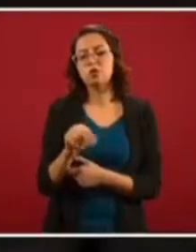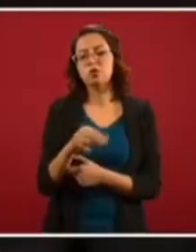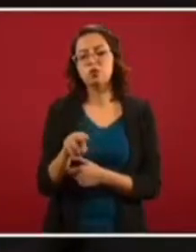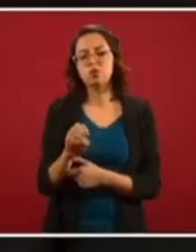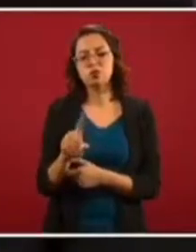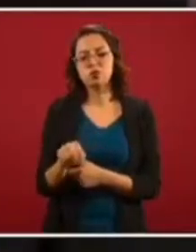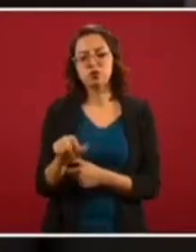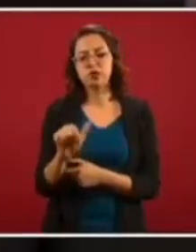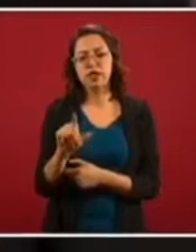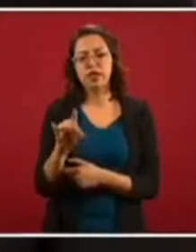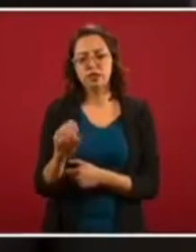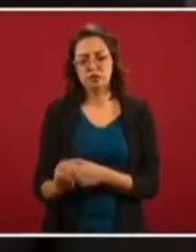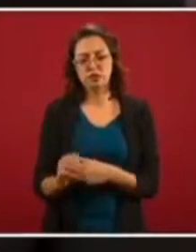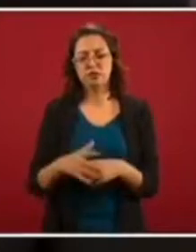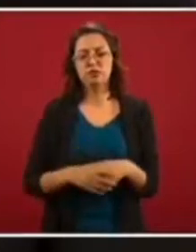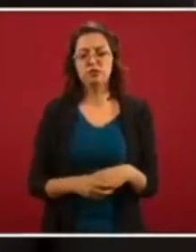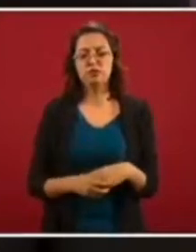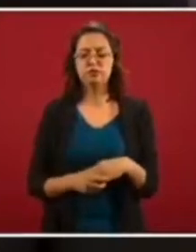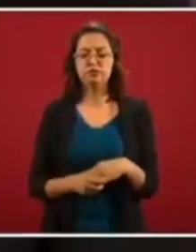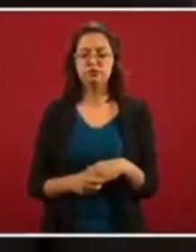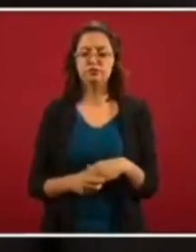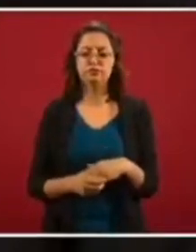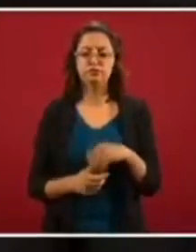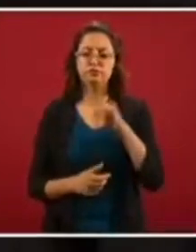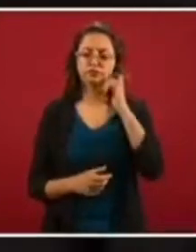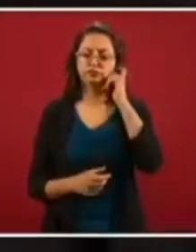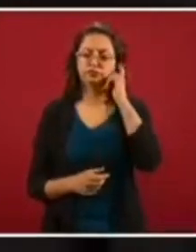sobre todo en lo que tiene que ver